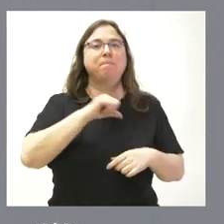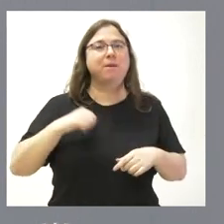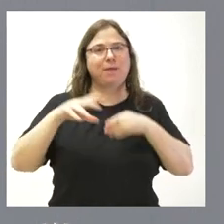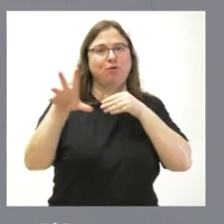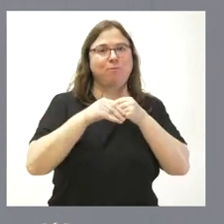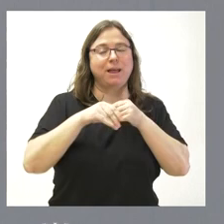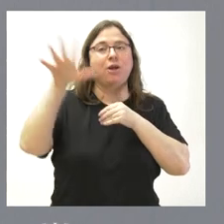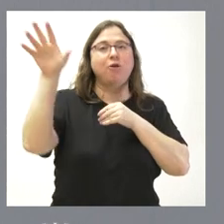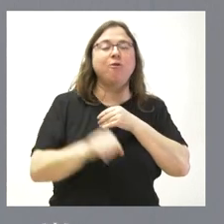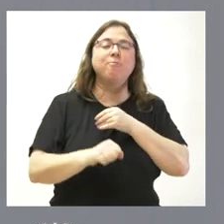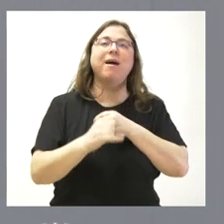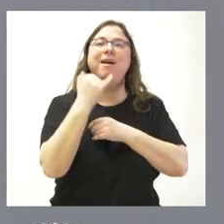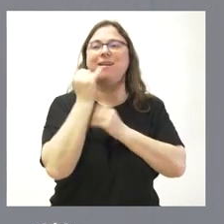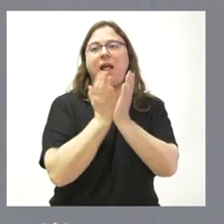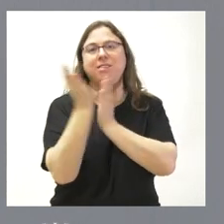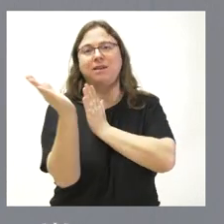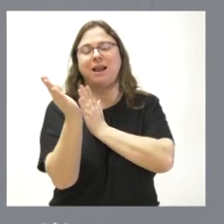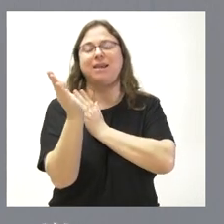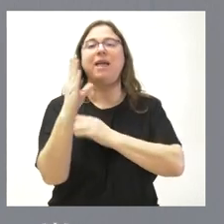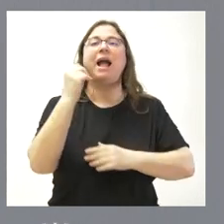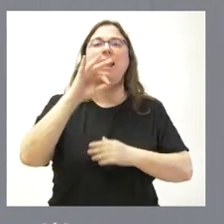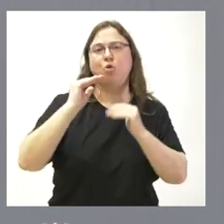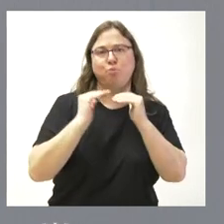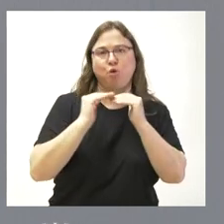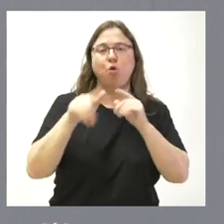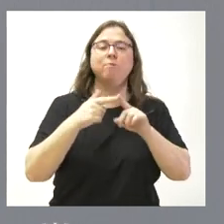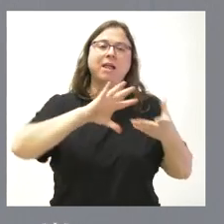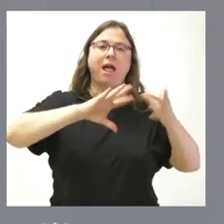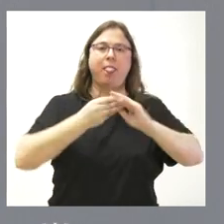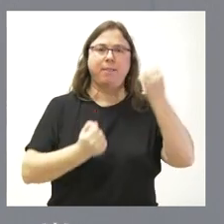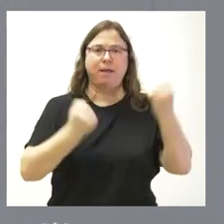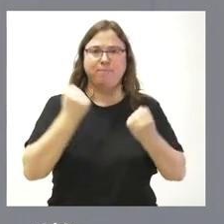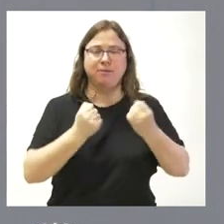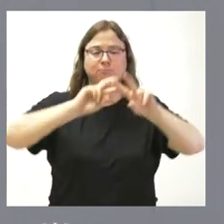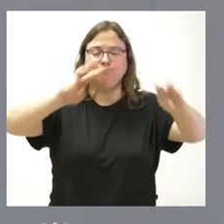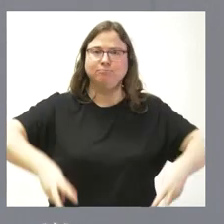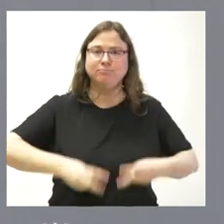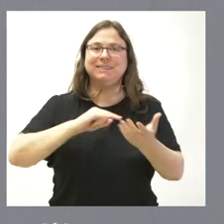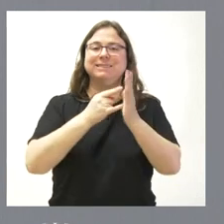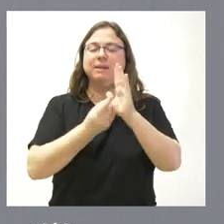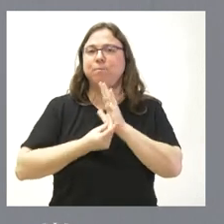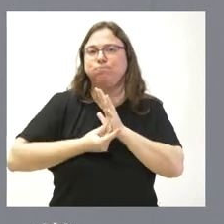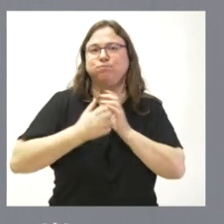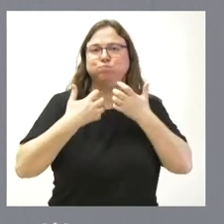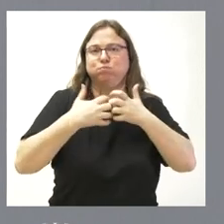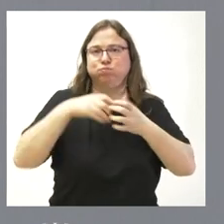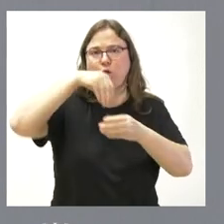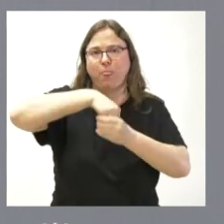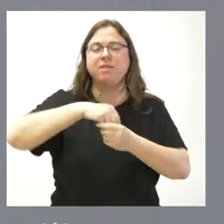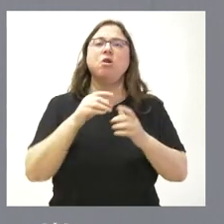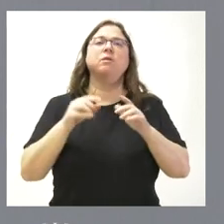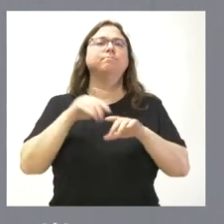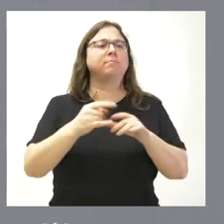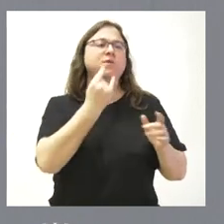energías alternativas bajas en carbono achatarramiento de vehículos modificación del sistema de propulsión de vehículos implantación de infraestructuras de